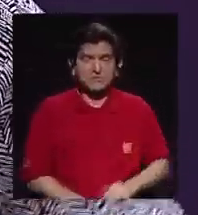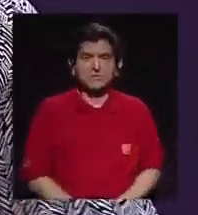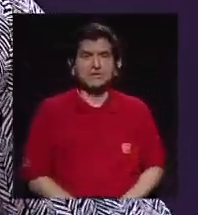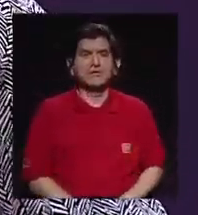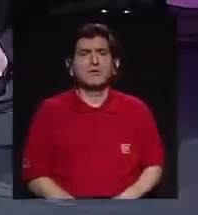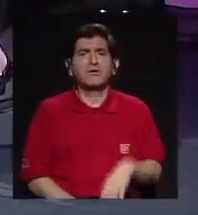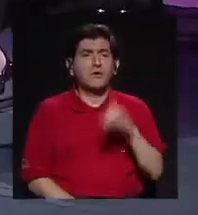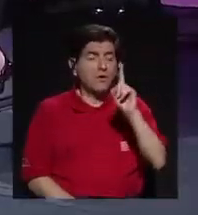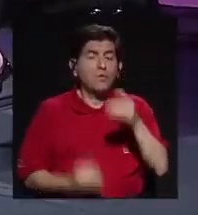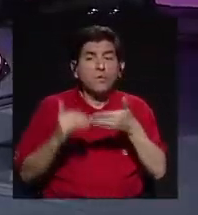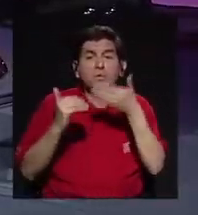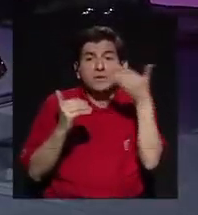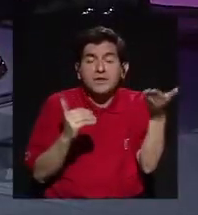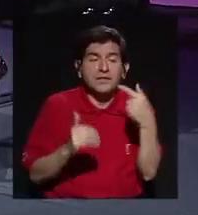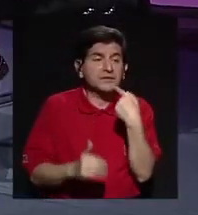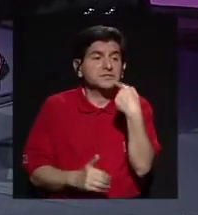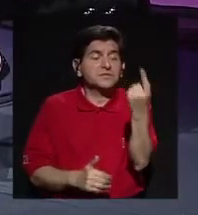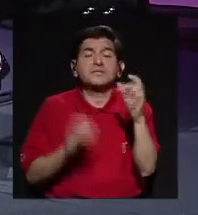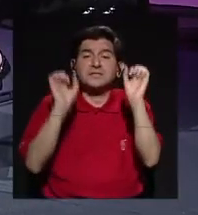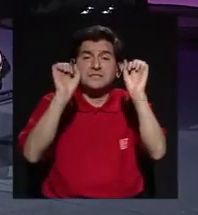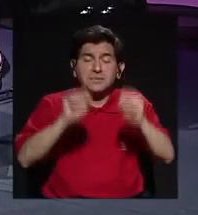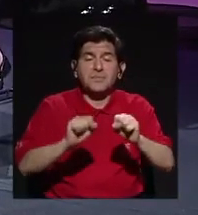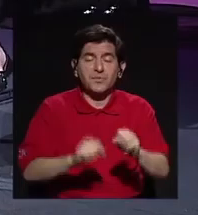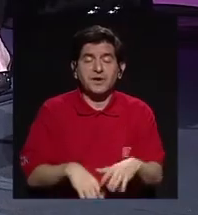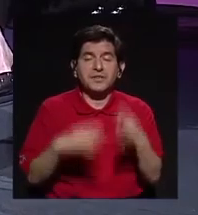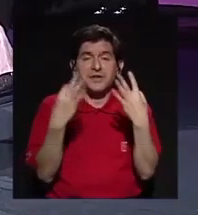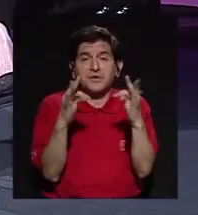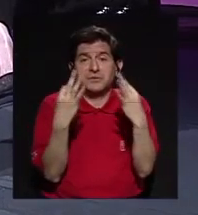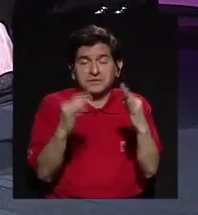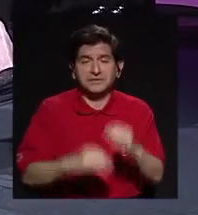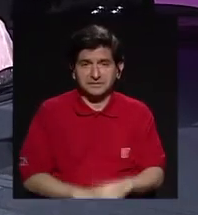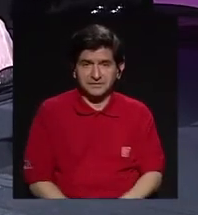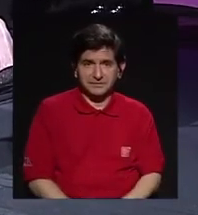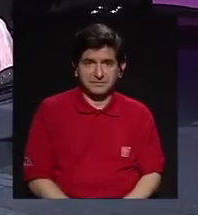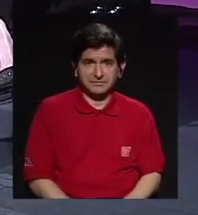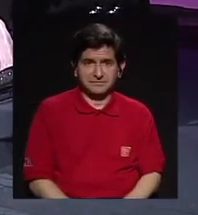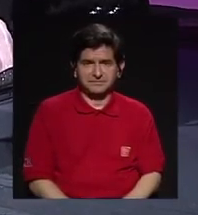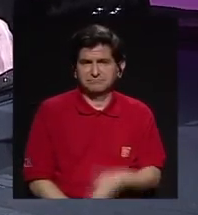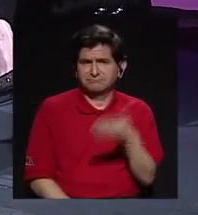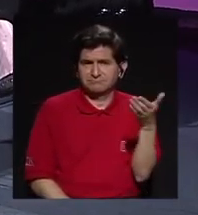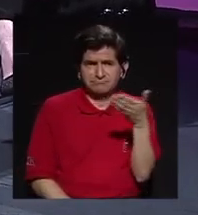una de las cosas que él dice que, por ejemplo, quería hacer, era